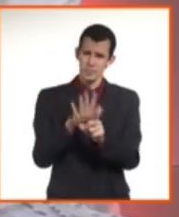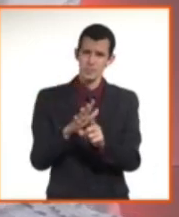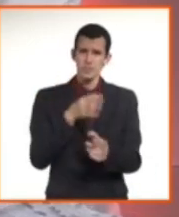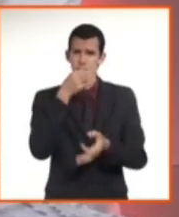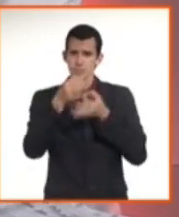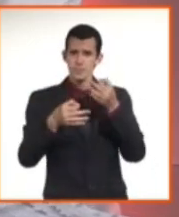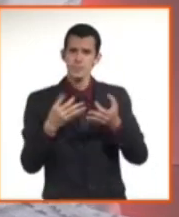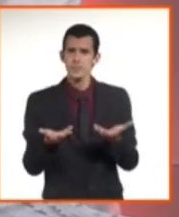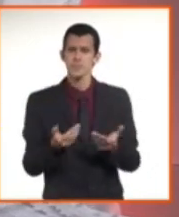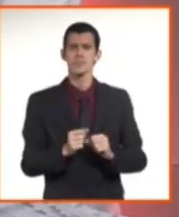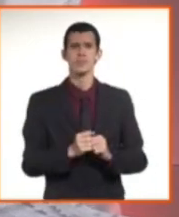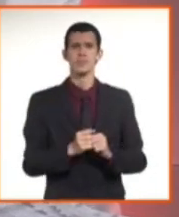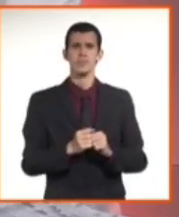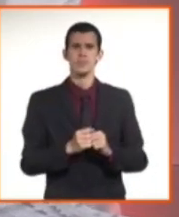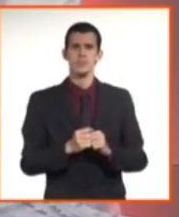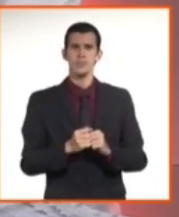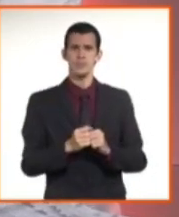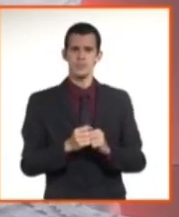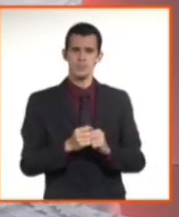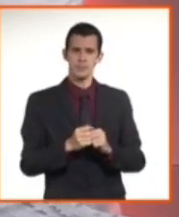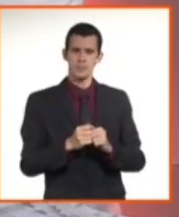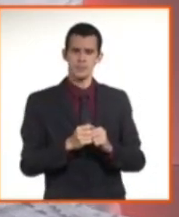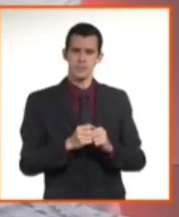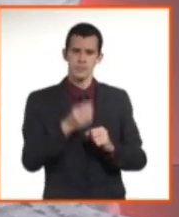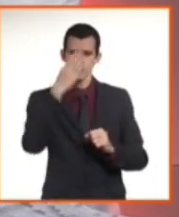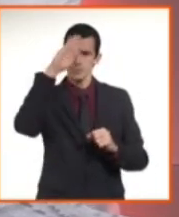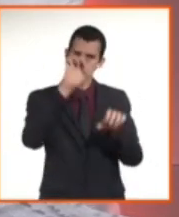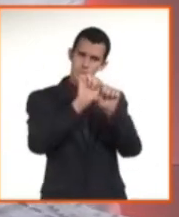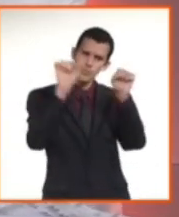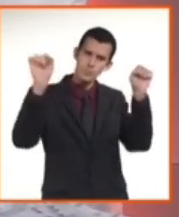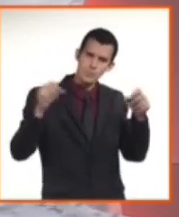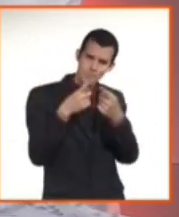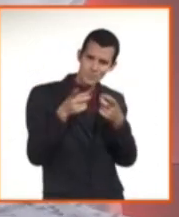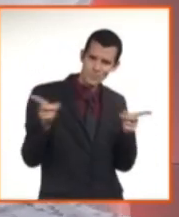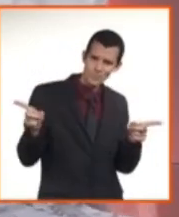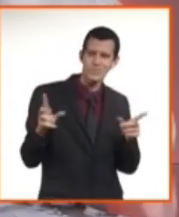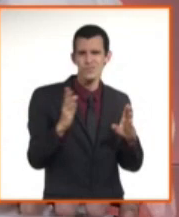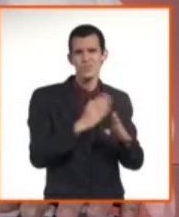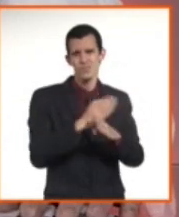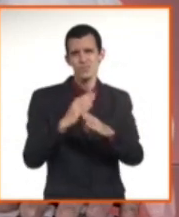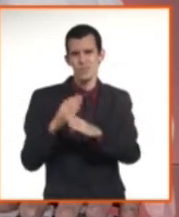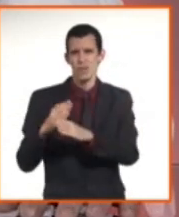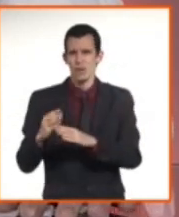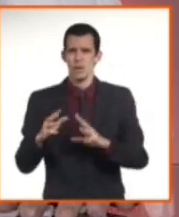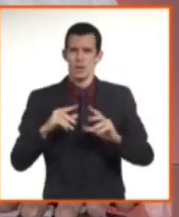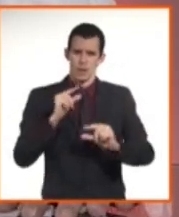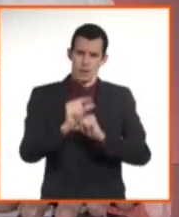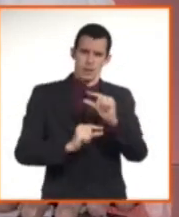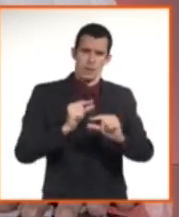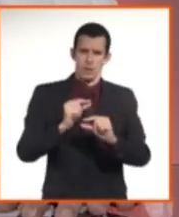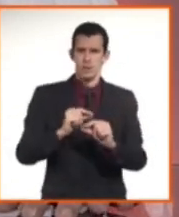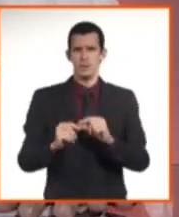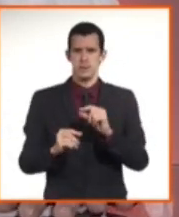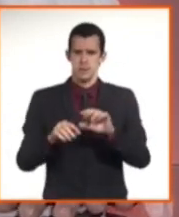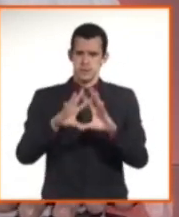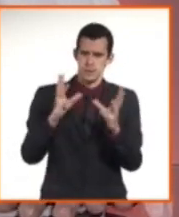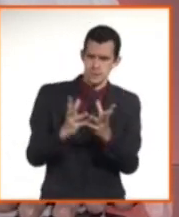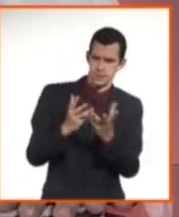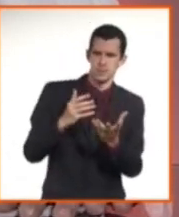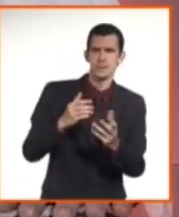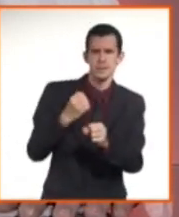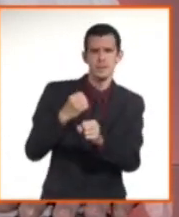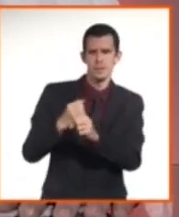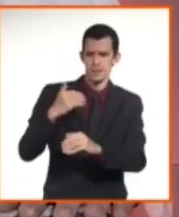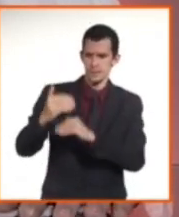los directivos de la Unión han explicado algunas de las acciones que se están acometiendo, es decir, que se van a acometer, la ejecución de algunos mantenimientos parciales, que se